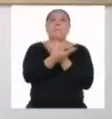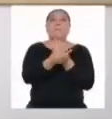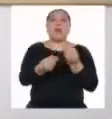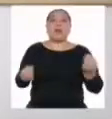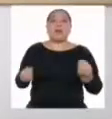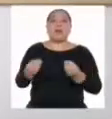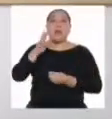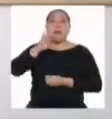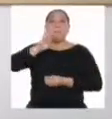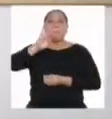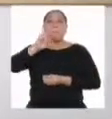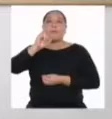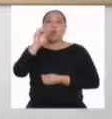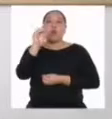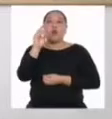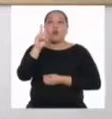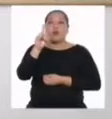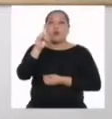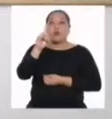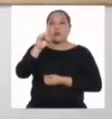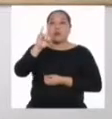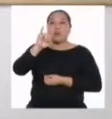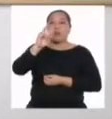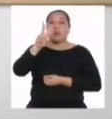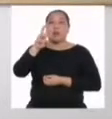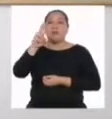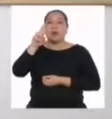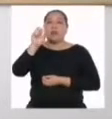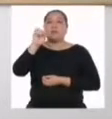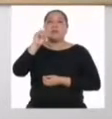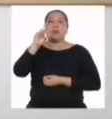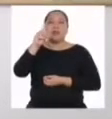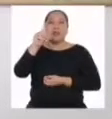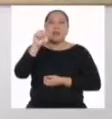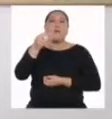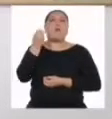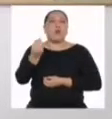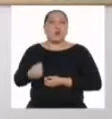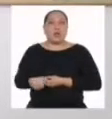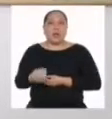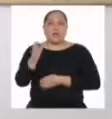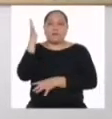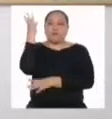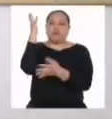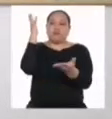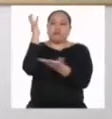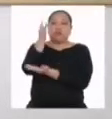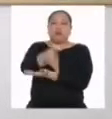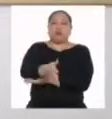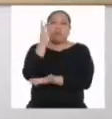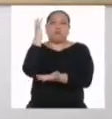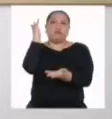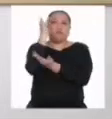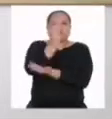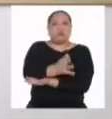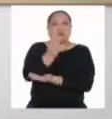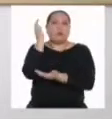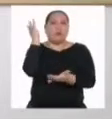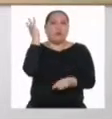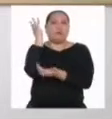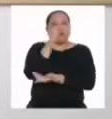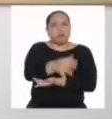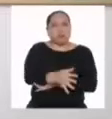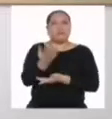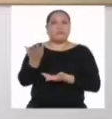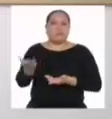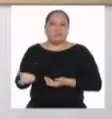la biodiversidad a causa de la deforestación. Esta pérdida de biodiversidad es la que pone